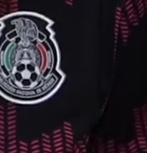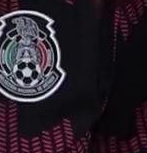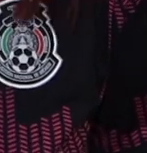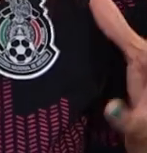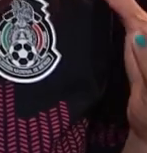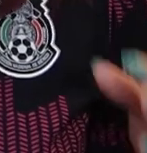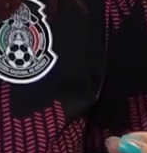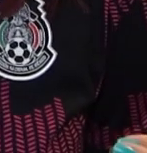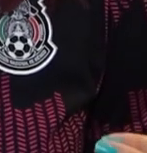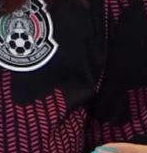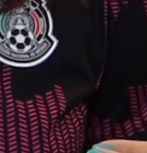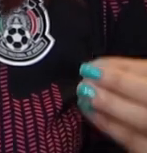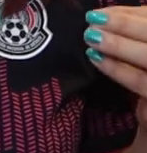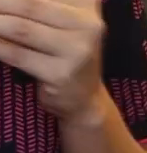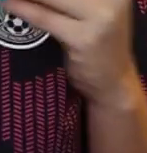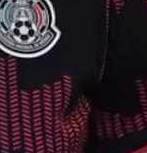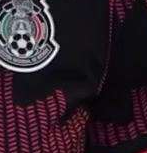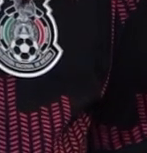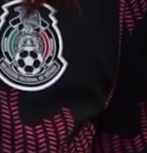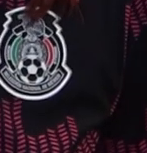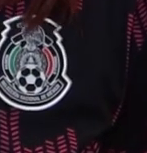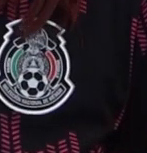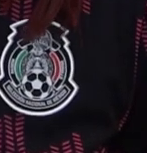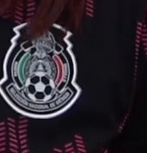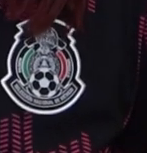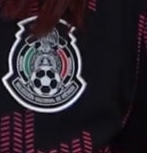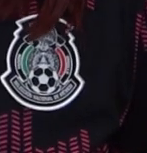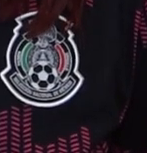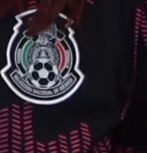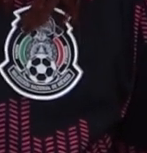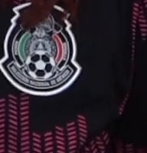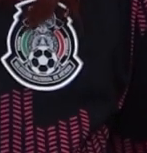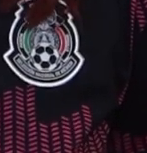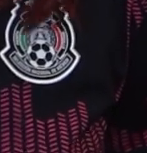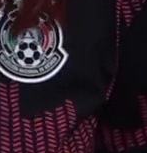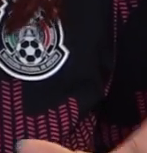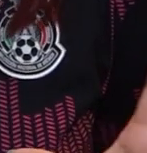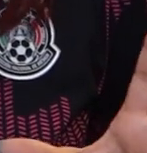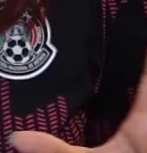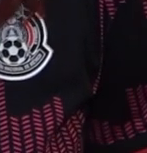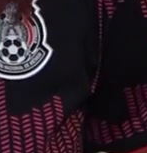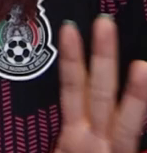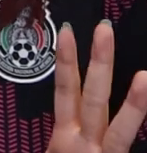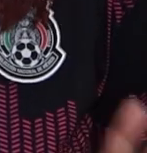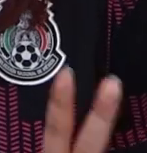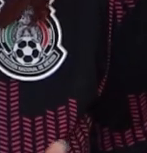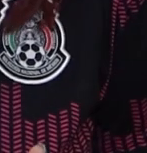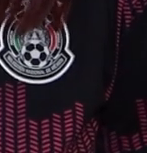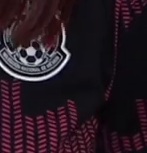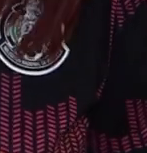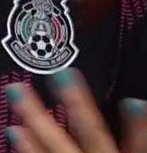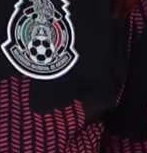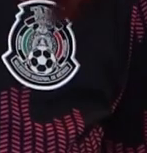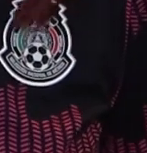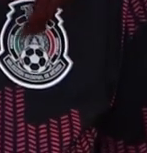muchísimas personas. El evento total duró muchísimas horas y el video que está en internet es más o menos de 3 horas y 10